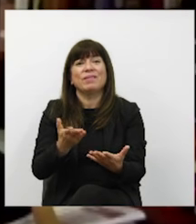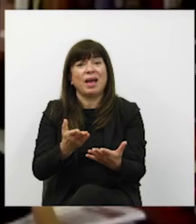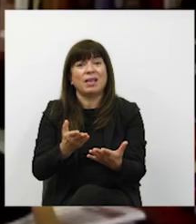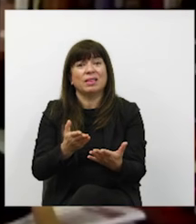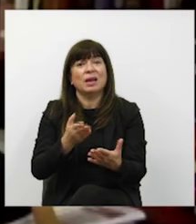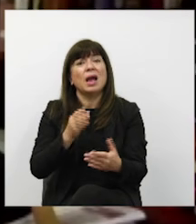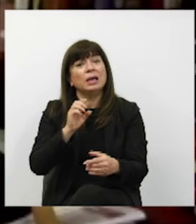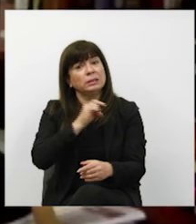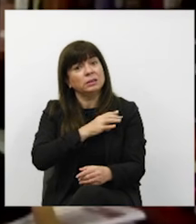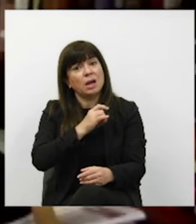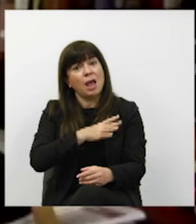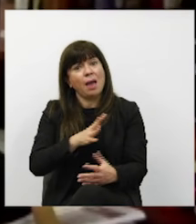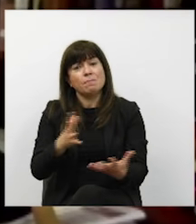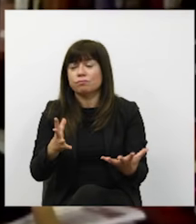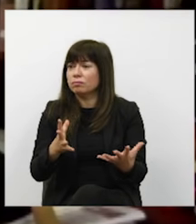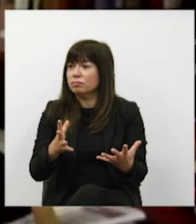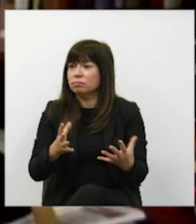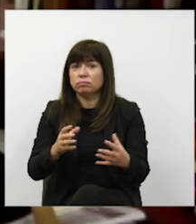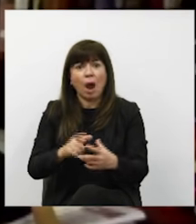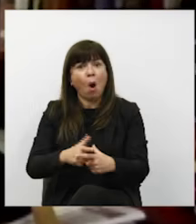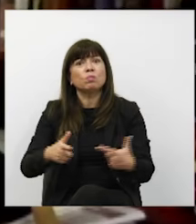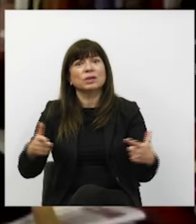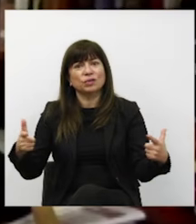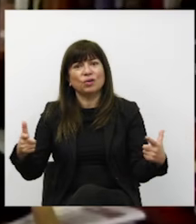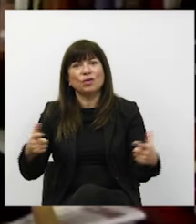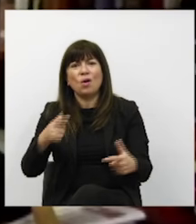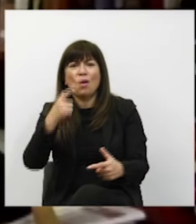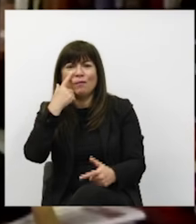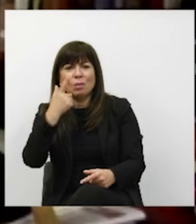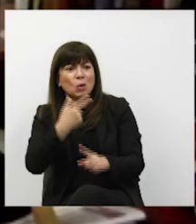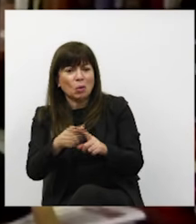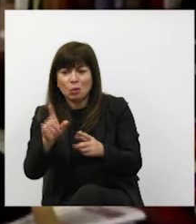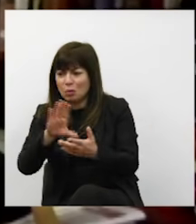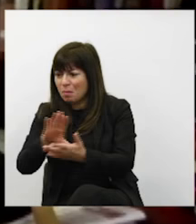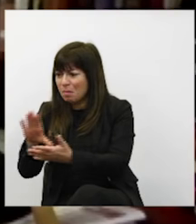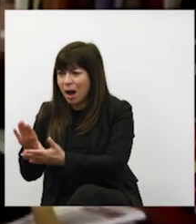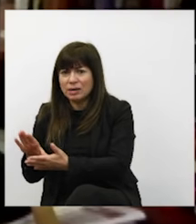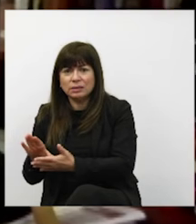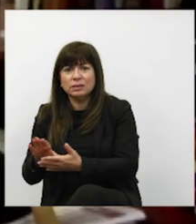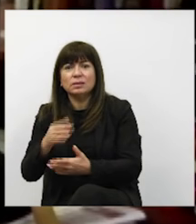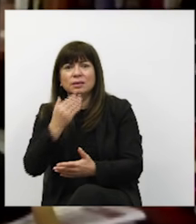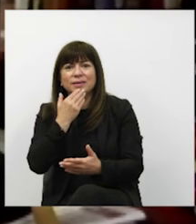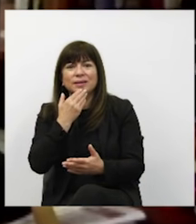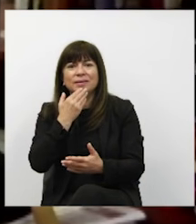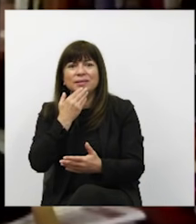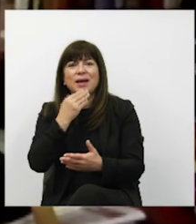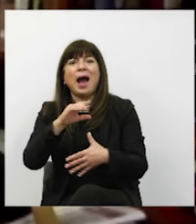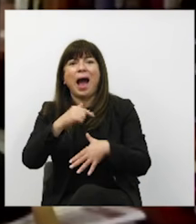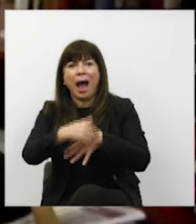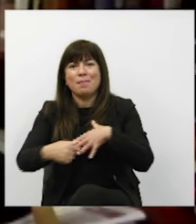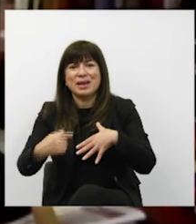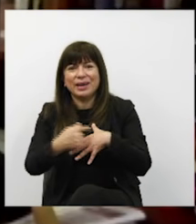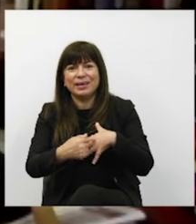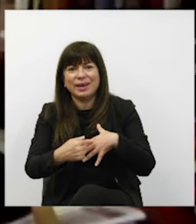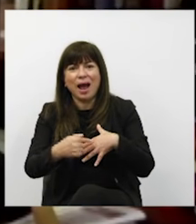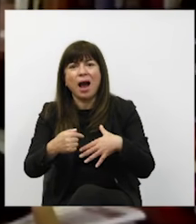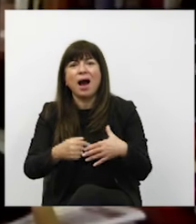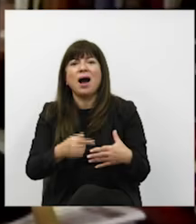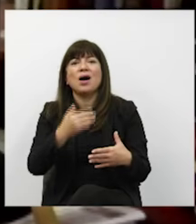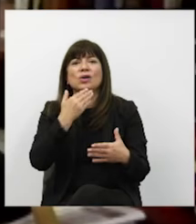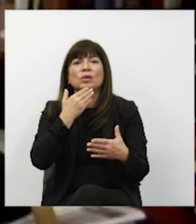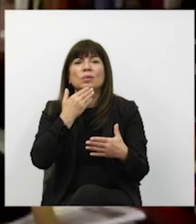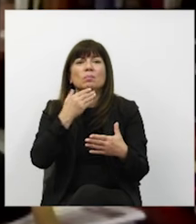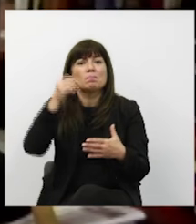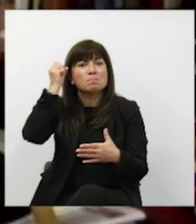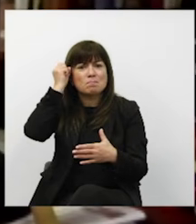Y eso sucede en todas partes. Lo hemos visto en El Salvador, lo vimos en Nicaragua, lo hemos visto en todos los lugares donde termina una situación. En